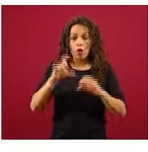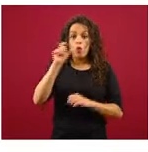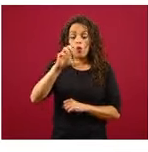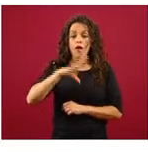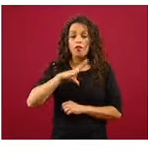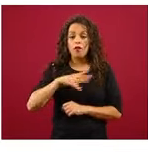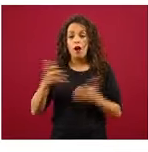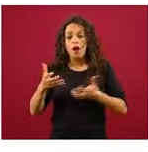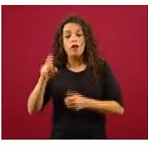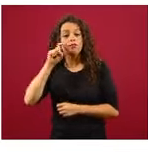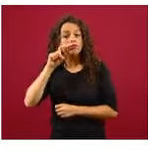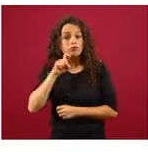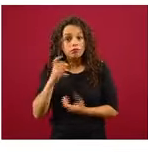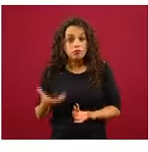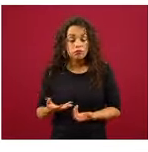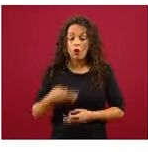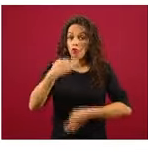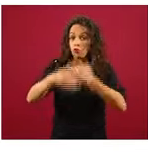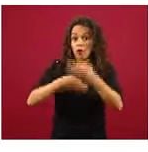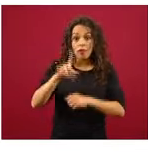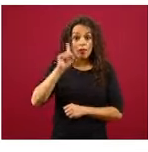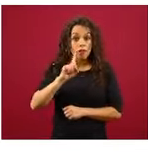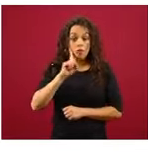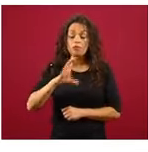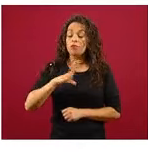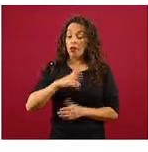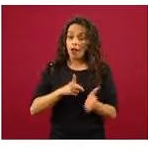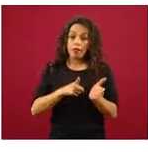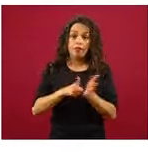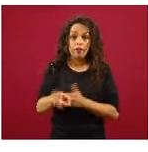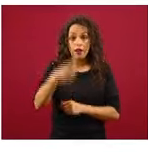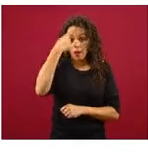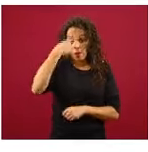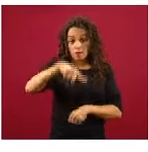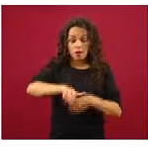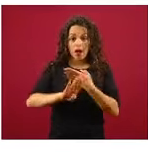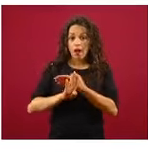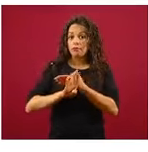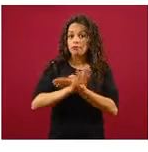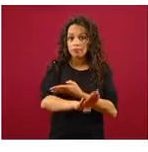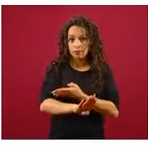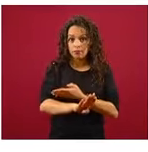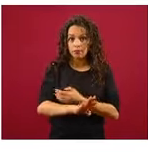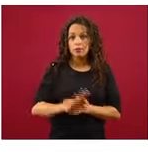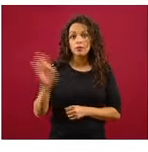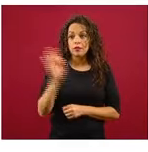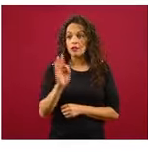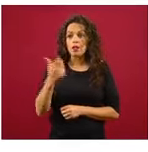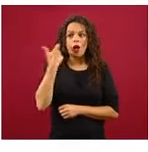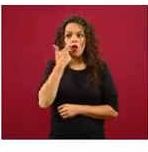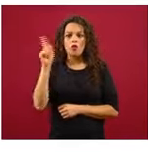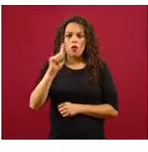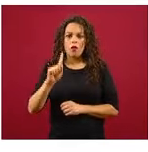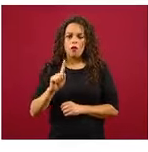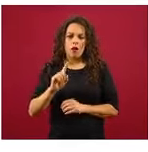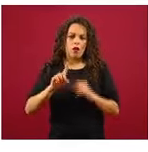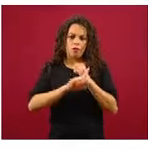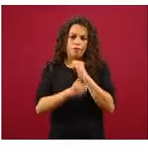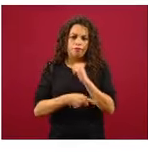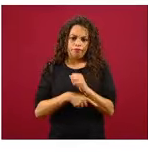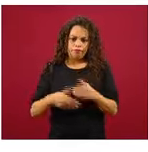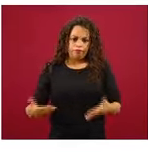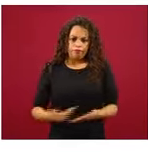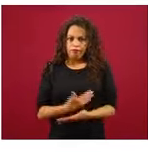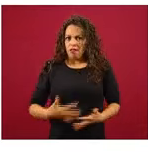tienen derecho a prevenir un embarazo no deseado por medio de la anticoncepción de emergencia y simplemente tienen que llegar